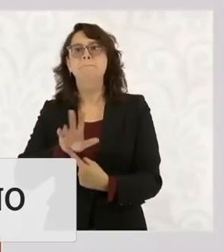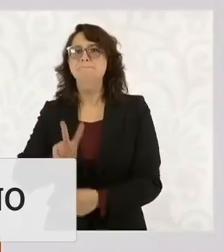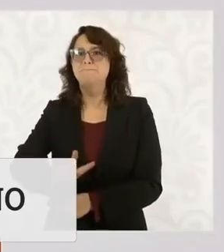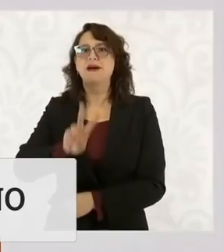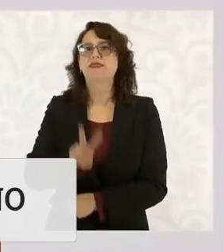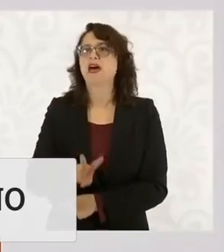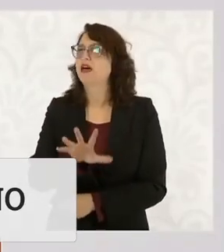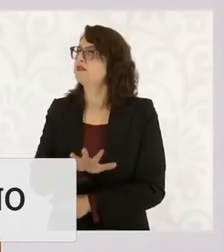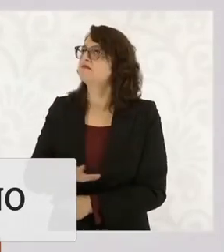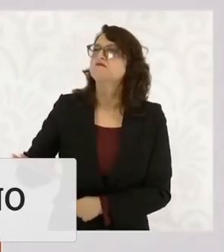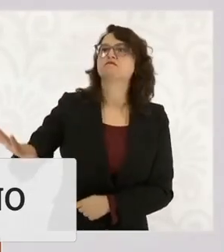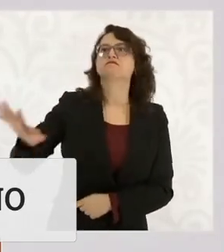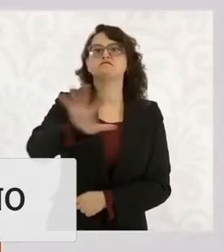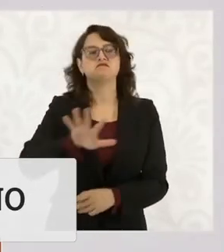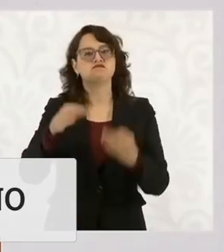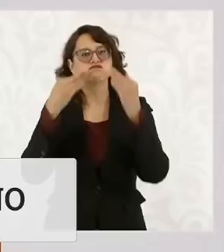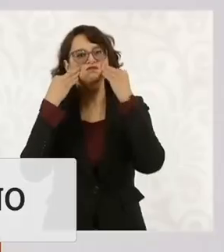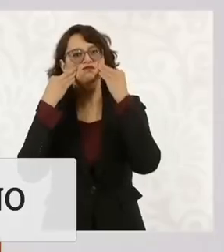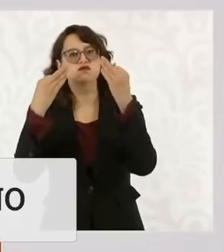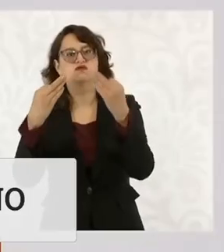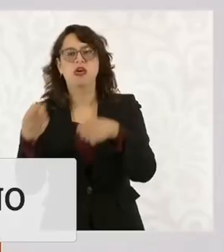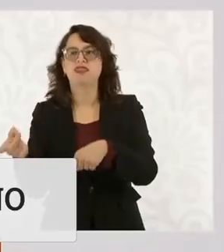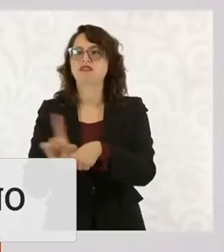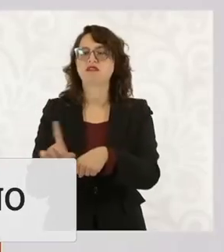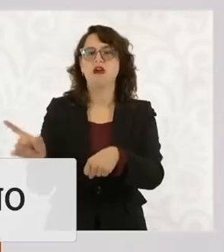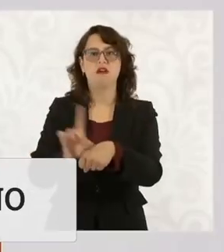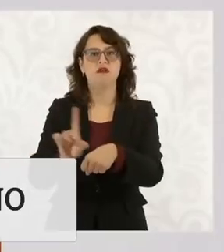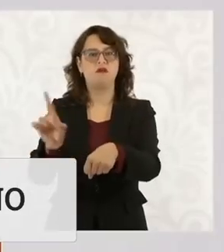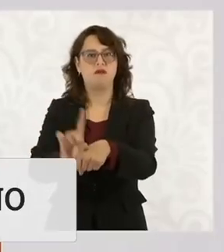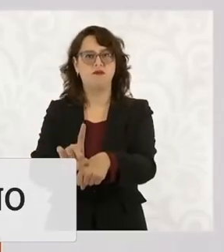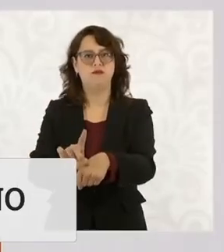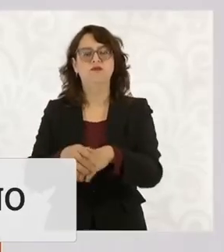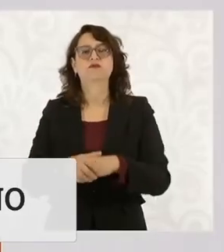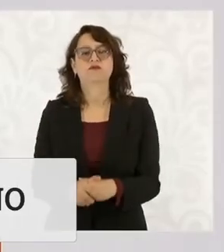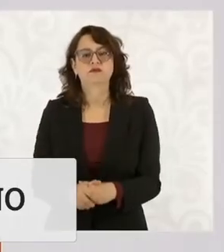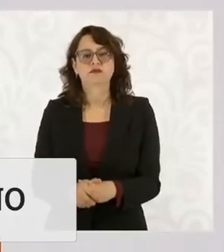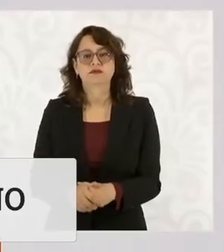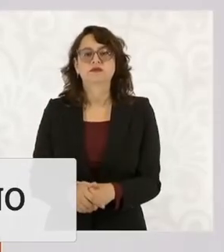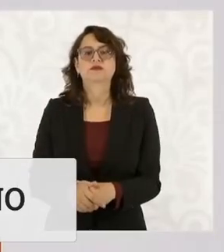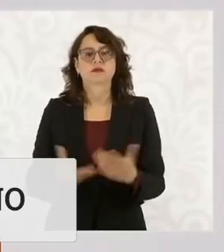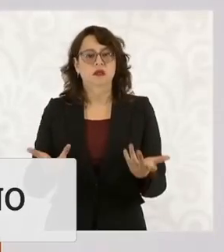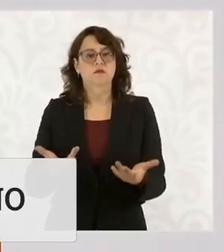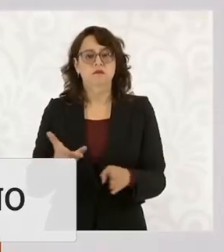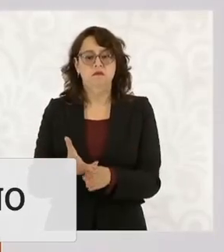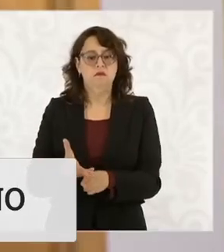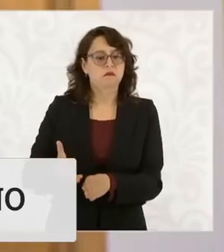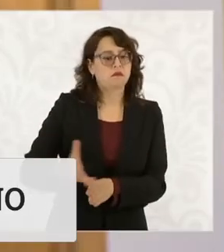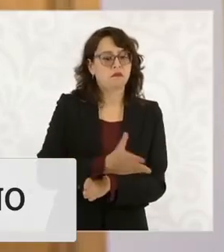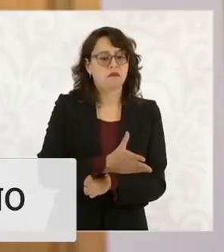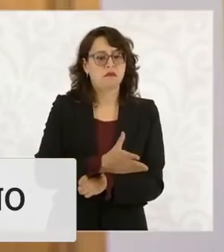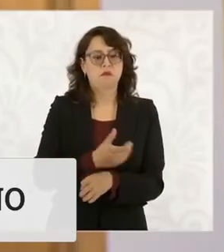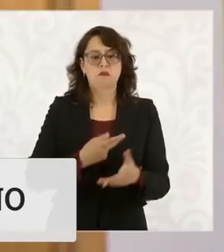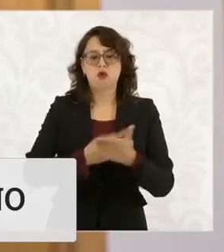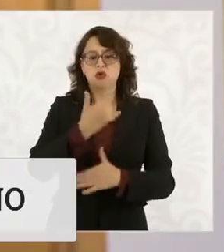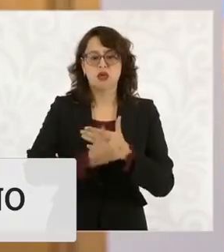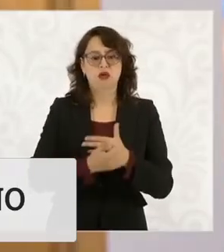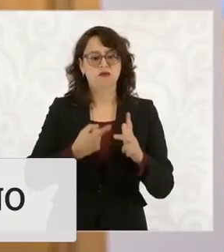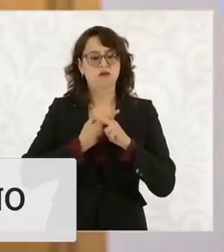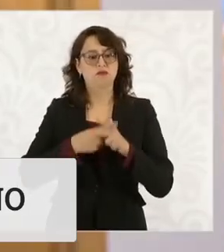de millones de mexicanas y mexicanos. Damos continuidad y